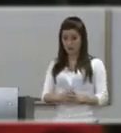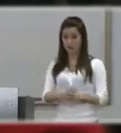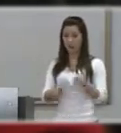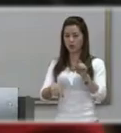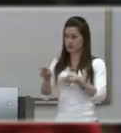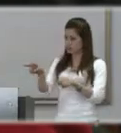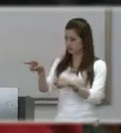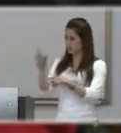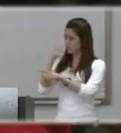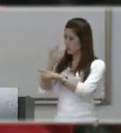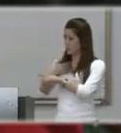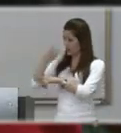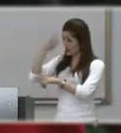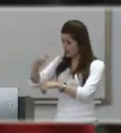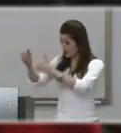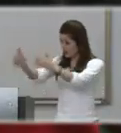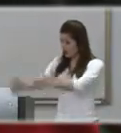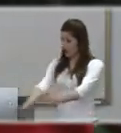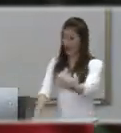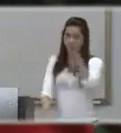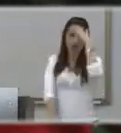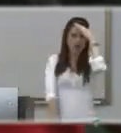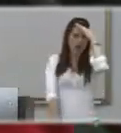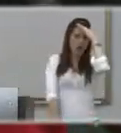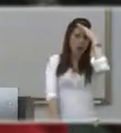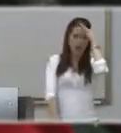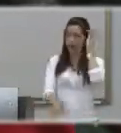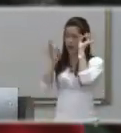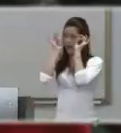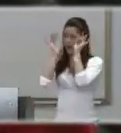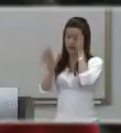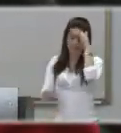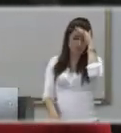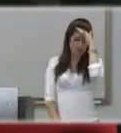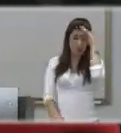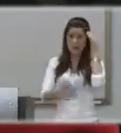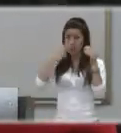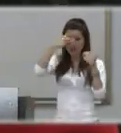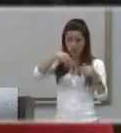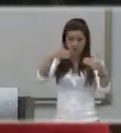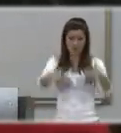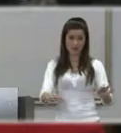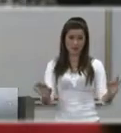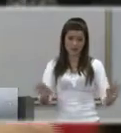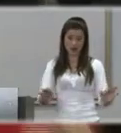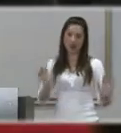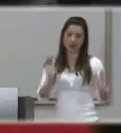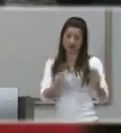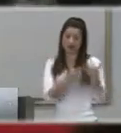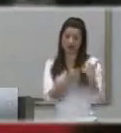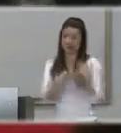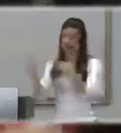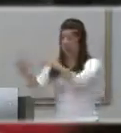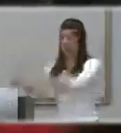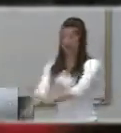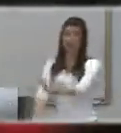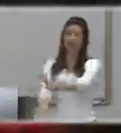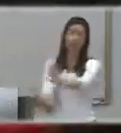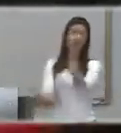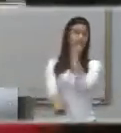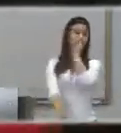pobre familia, qué carga, si un hijo es caro, qué tal este tema, y además pues no va a cumplir lo que hablaba